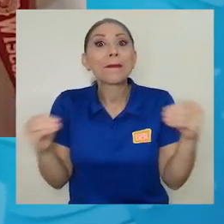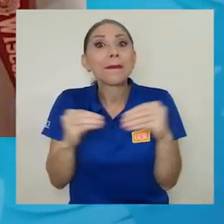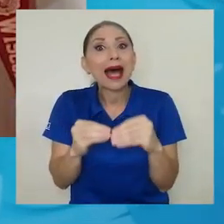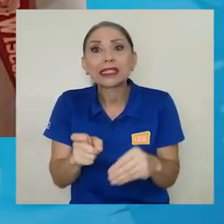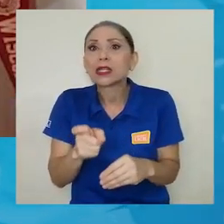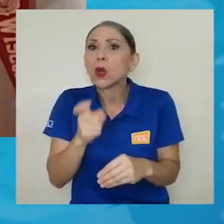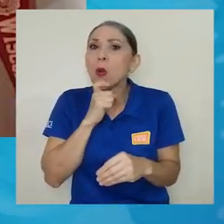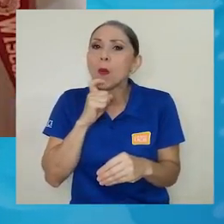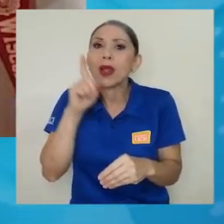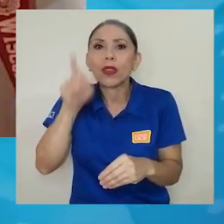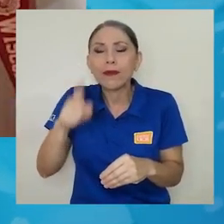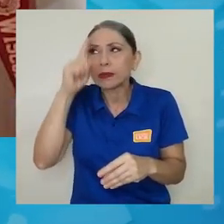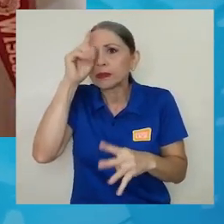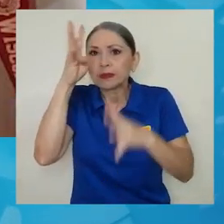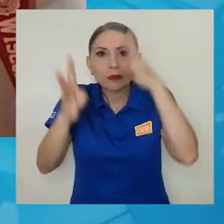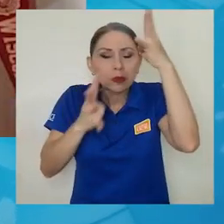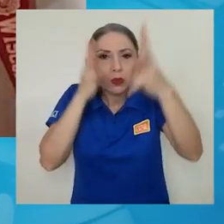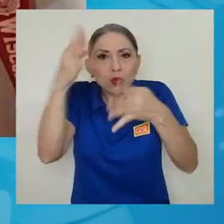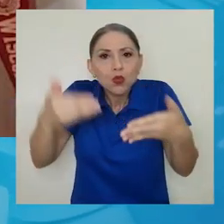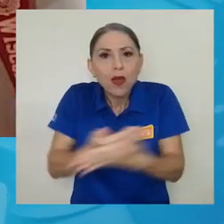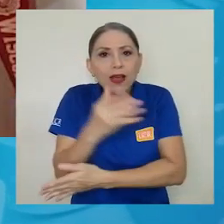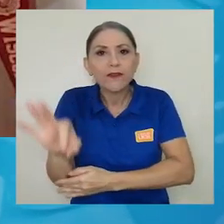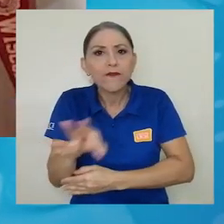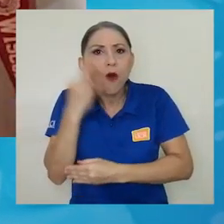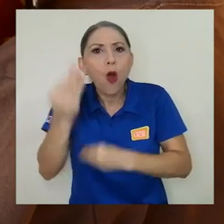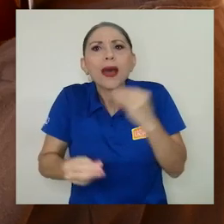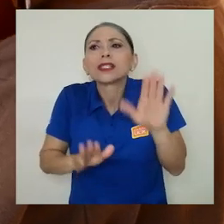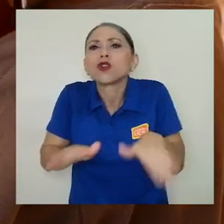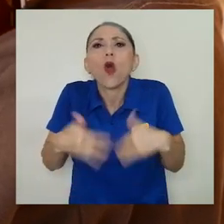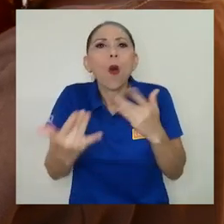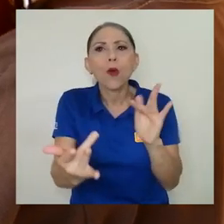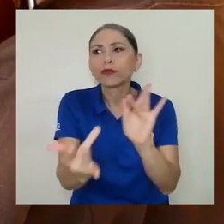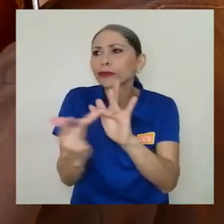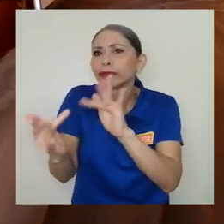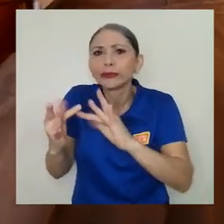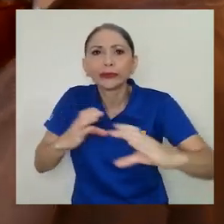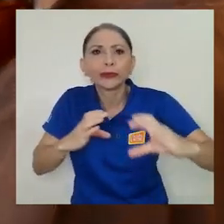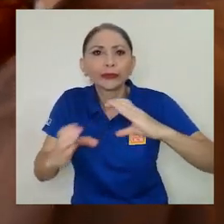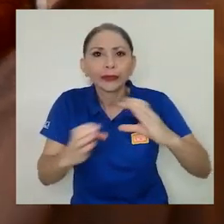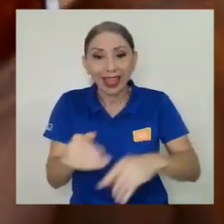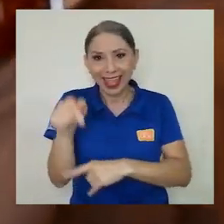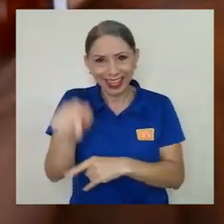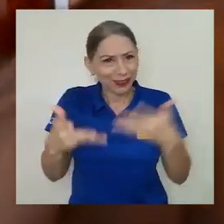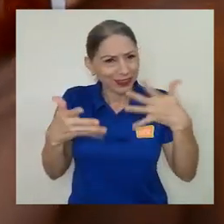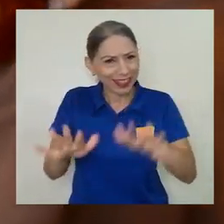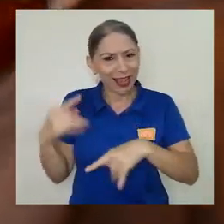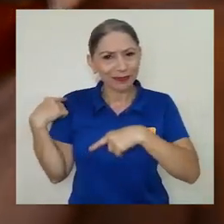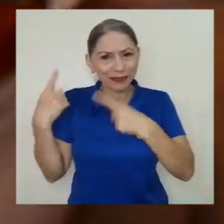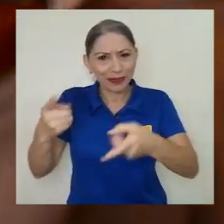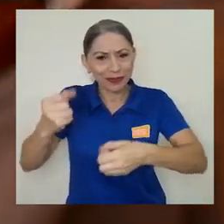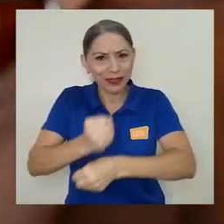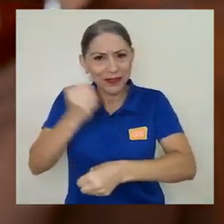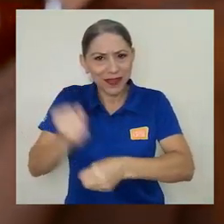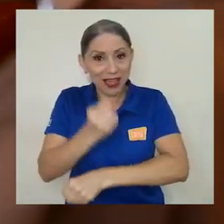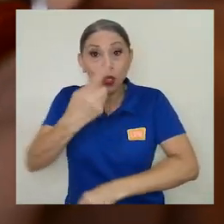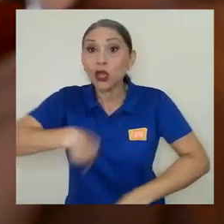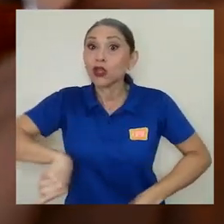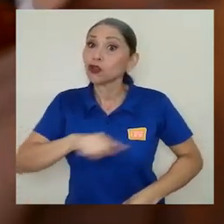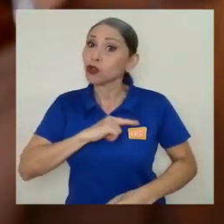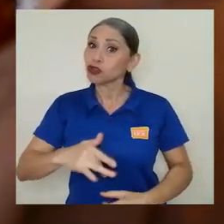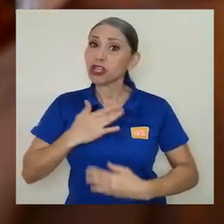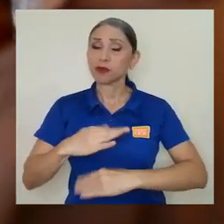innovador, idear otras formas de encuentro, y en eso se ha estado trabajando y hemos tenido